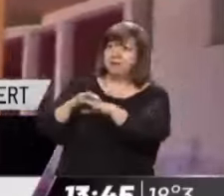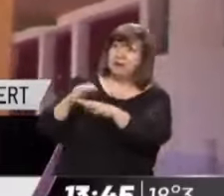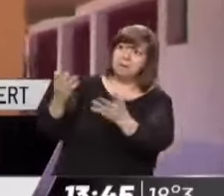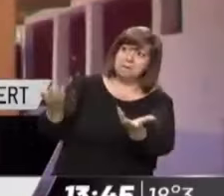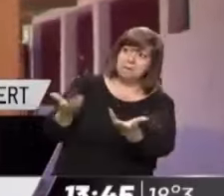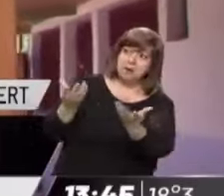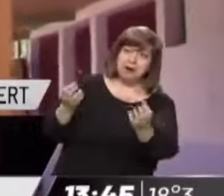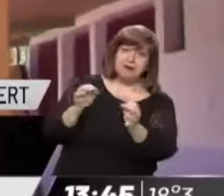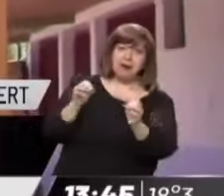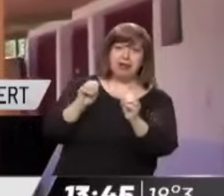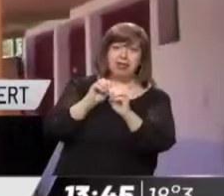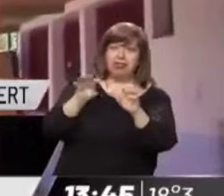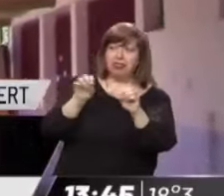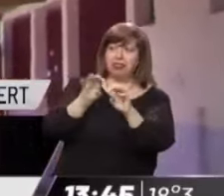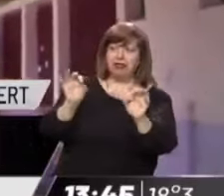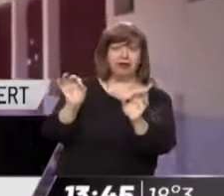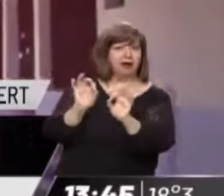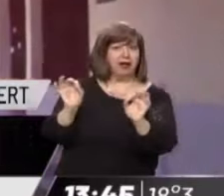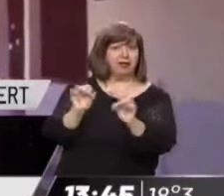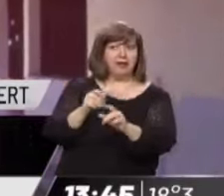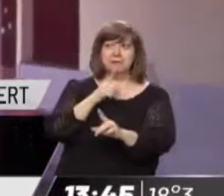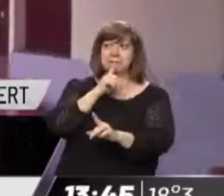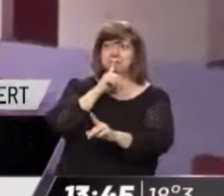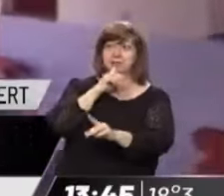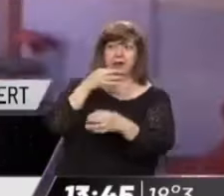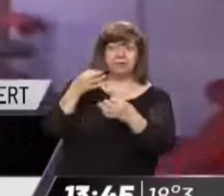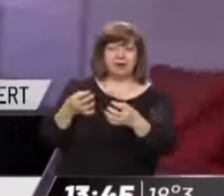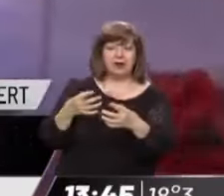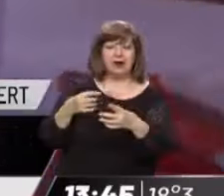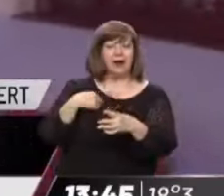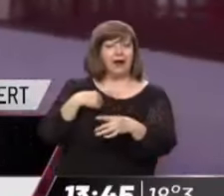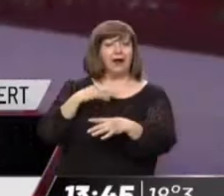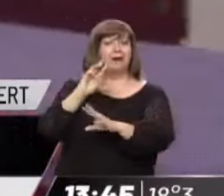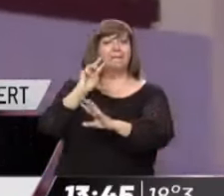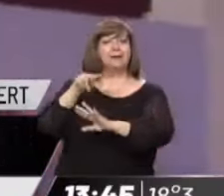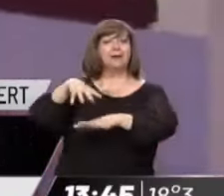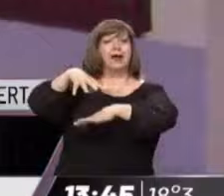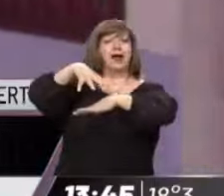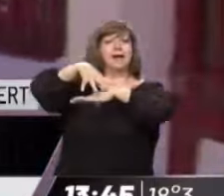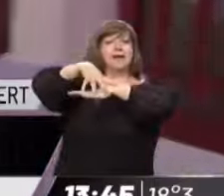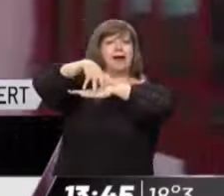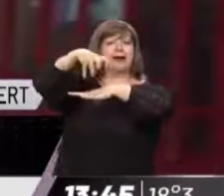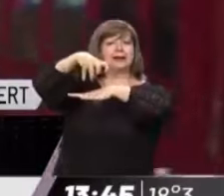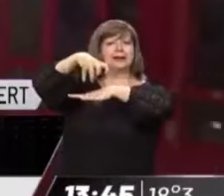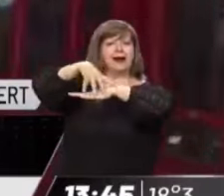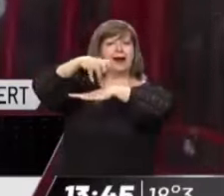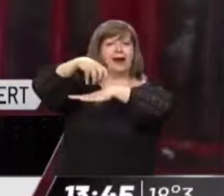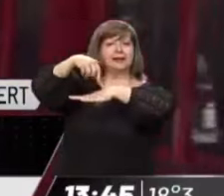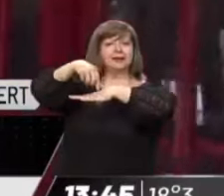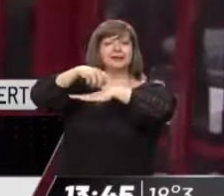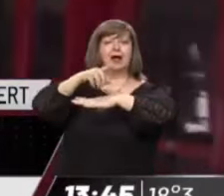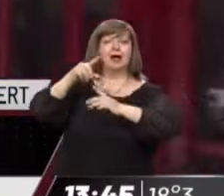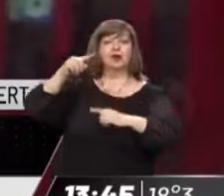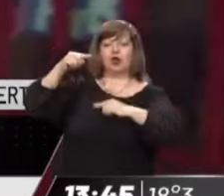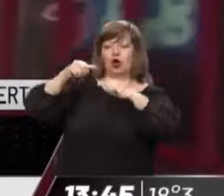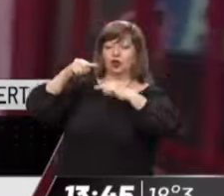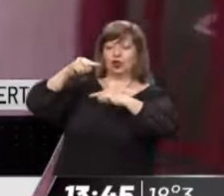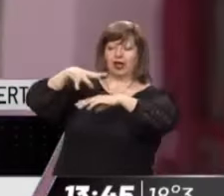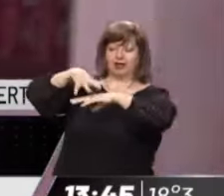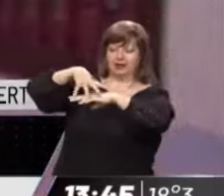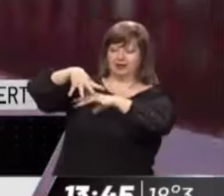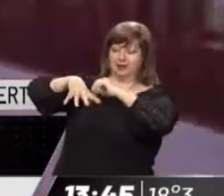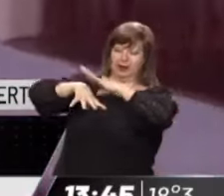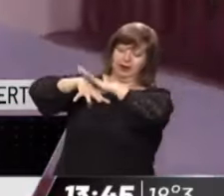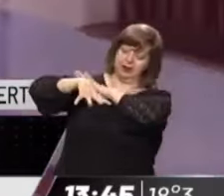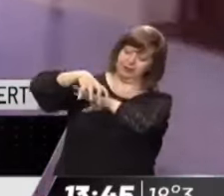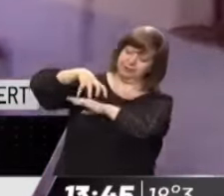alargado resina eh simplemente ahora vemos como que las raíces son cortas para sostener tanta estructura Pero eso queda